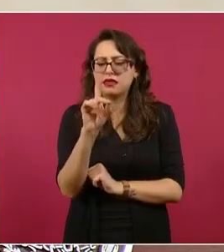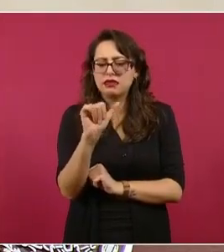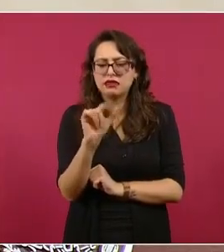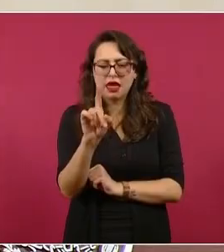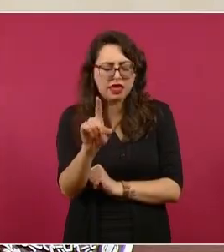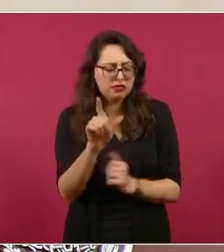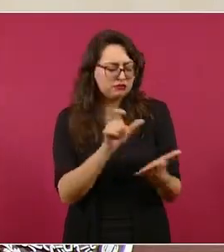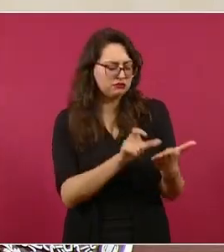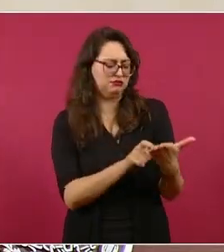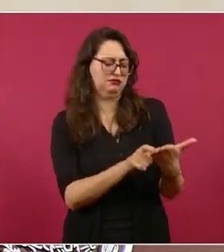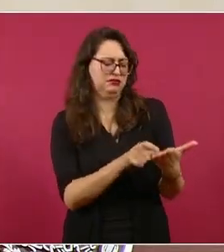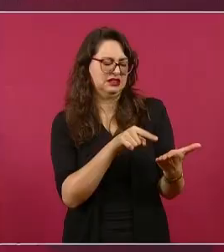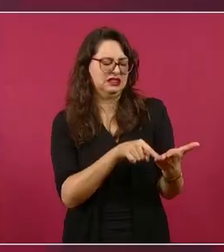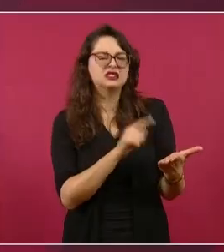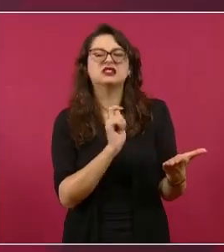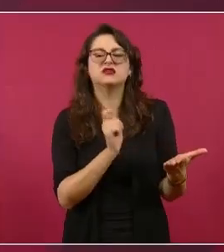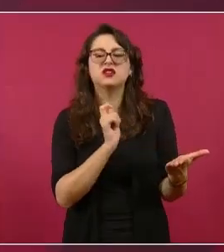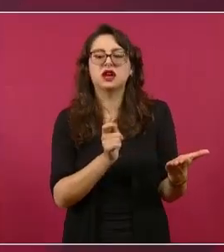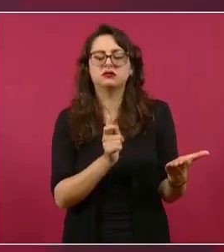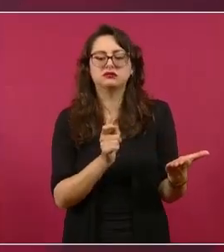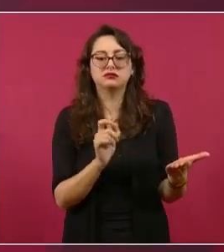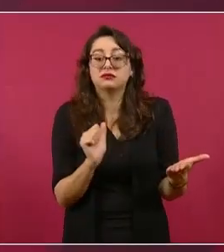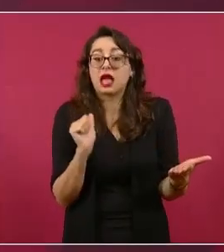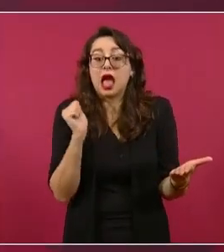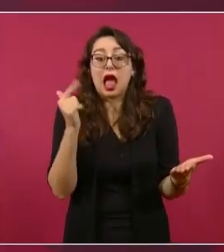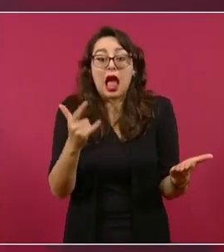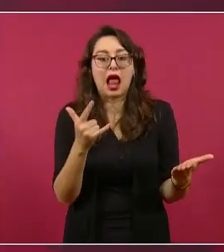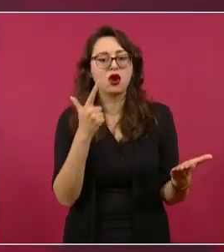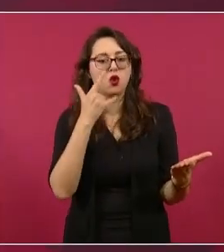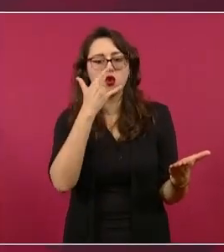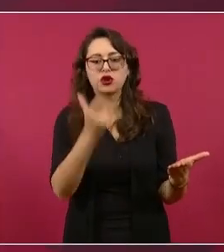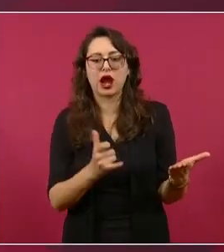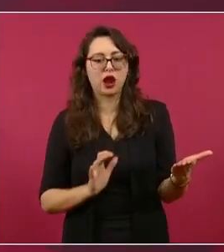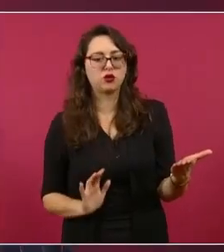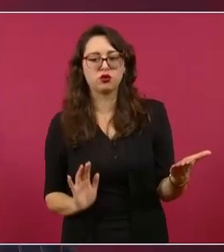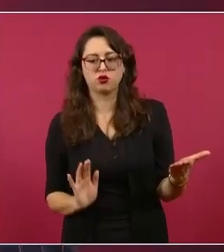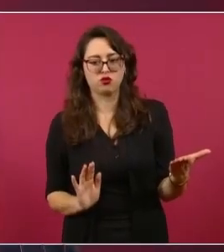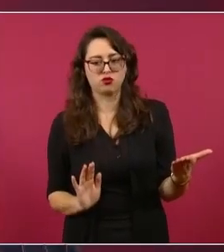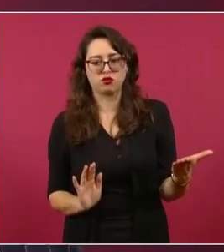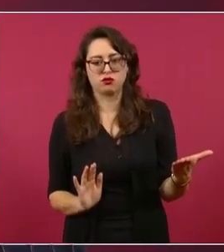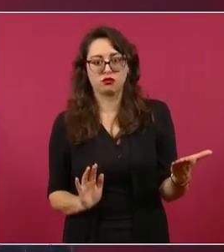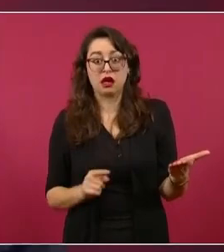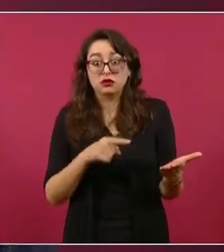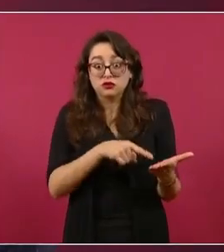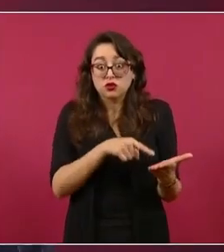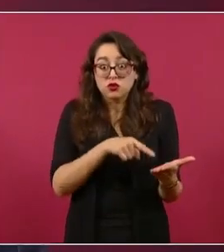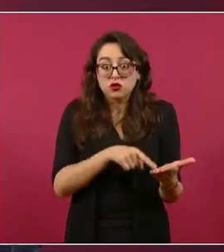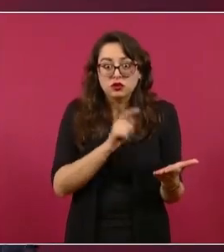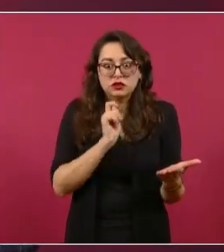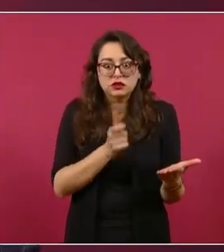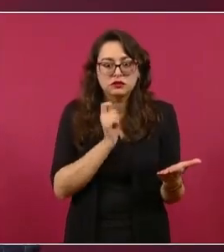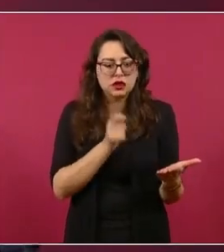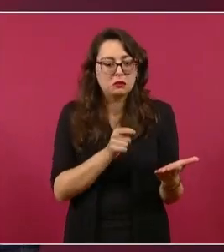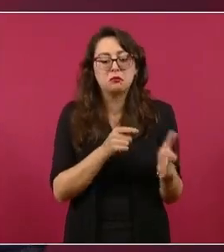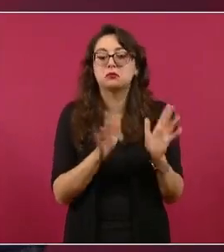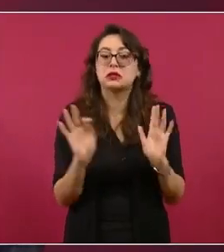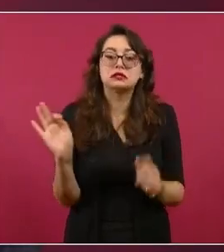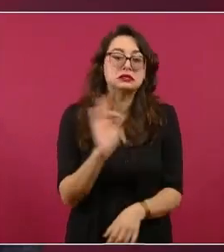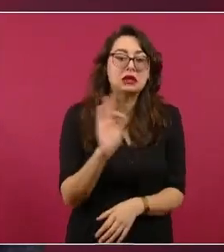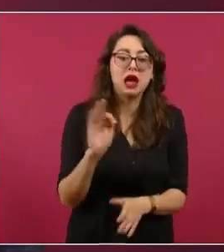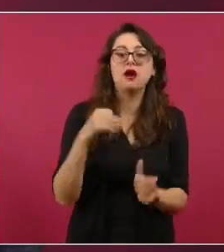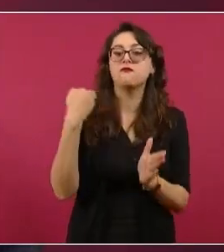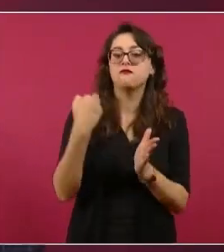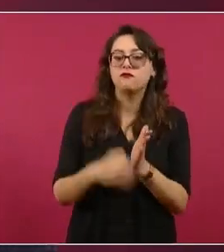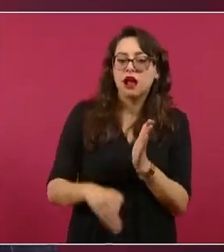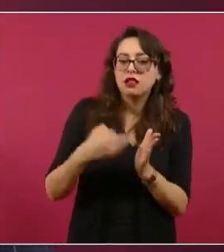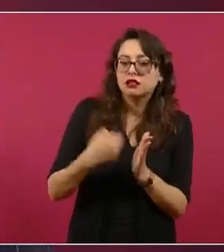es eso, una irregularidad, porque no se presentó un documento y hay un plazo